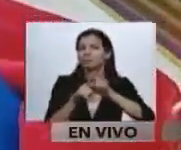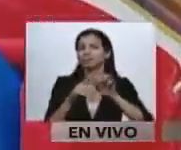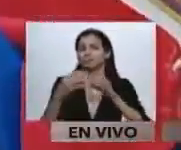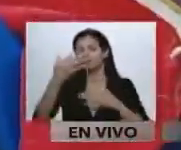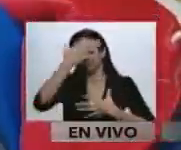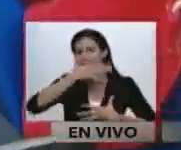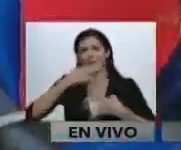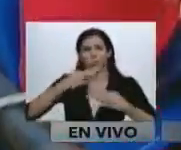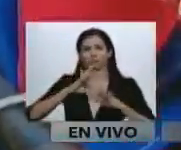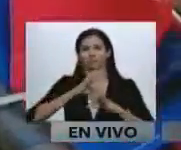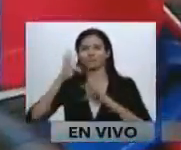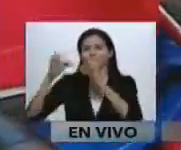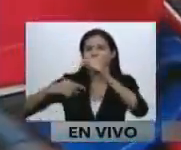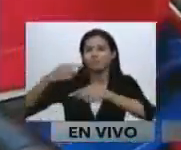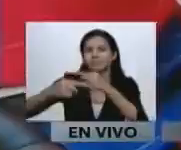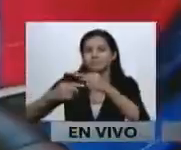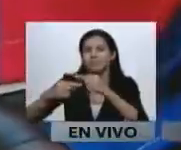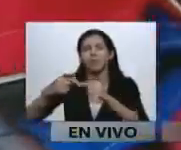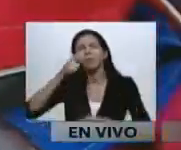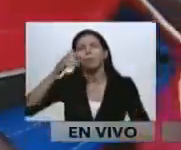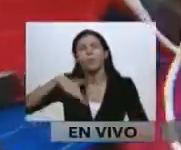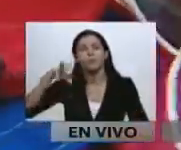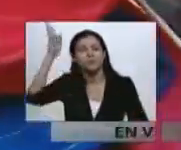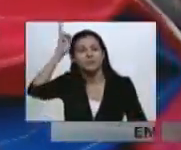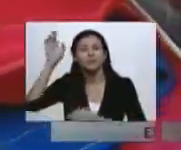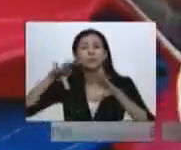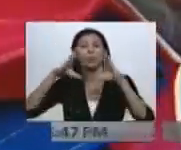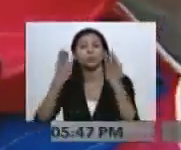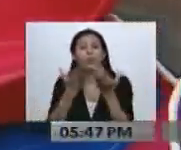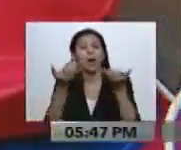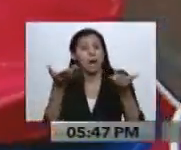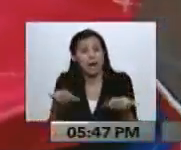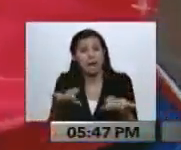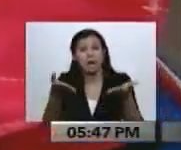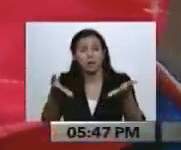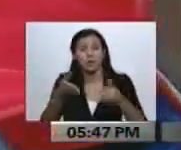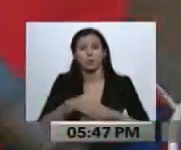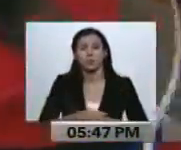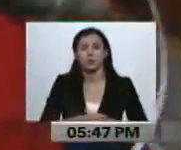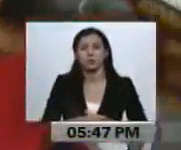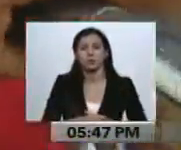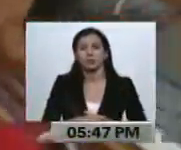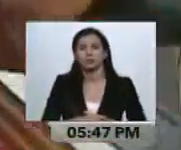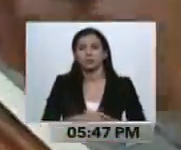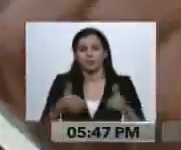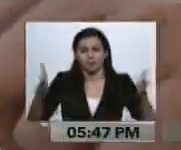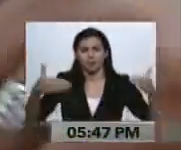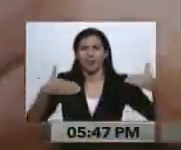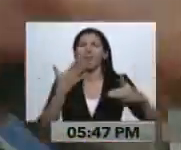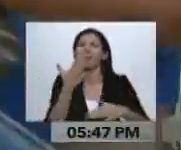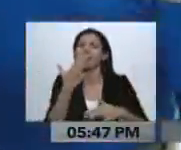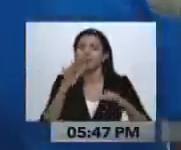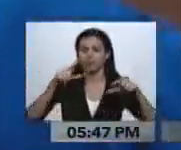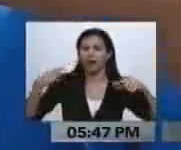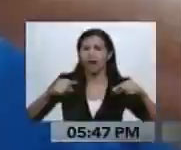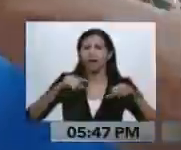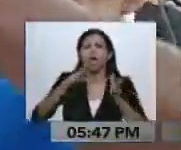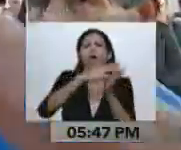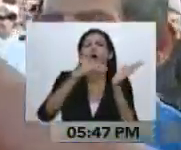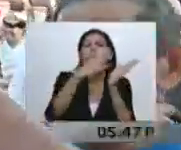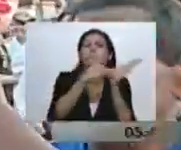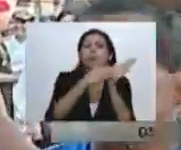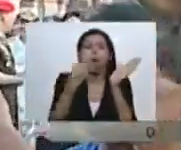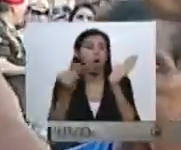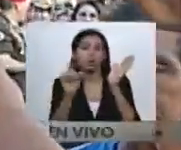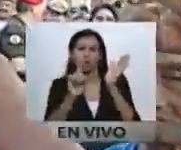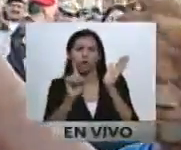nuestra América y también del mundo. En un momento en el cual esta caja de cristal que contiene una réplica de la espada del libertador Simón